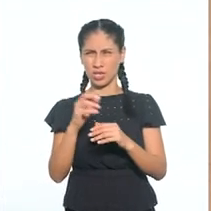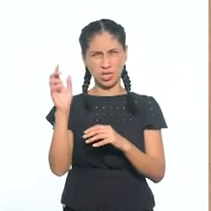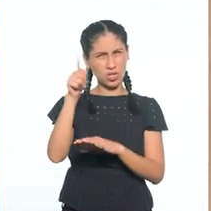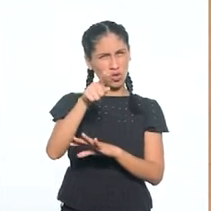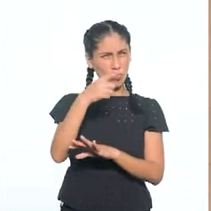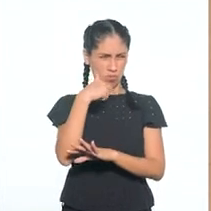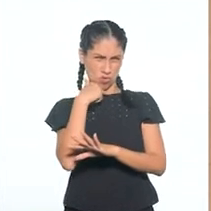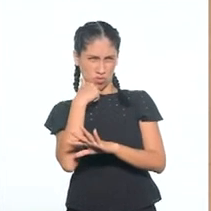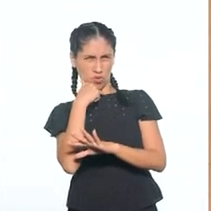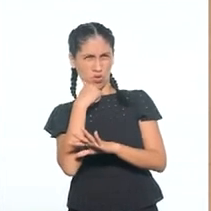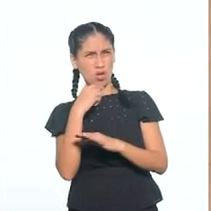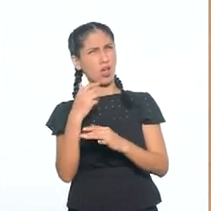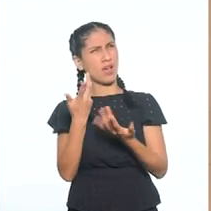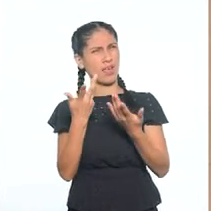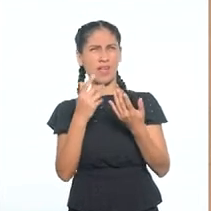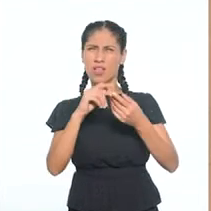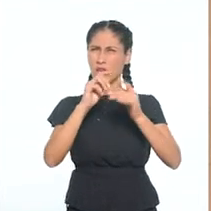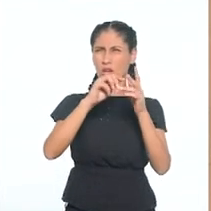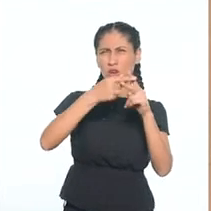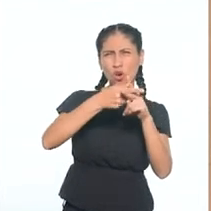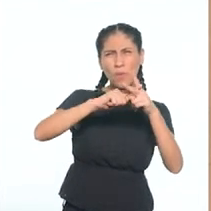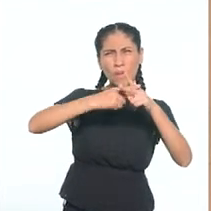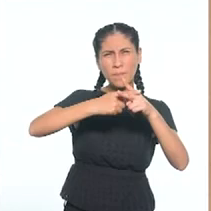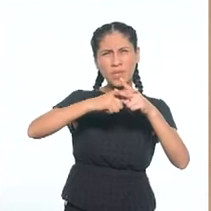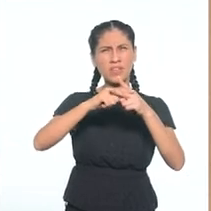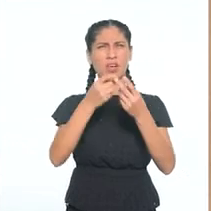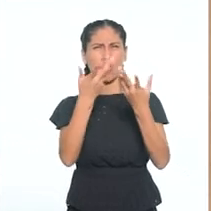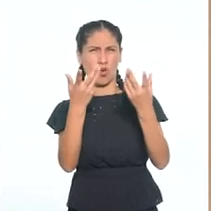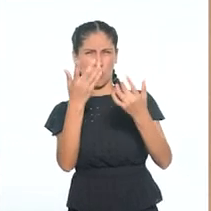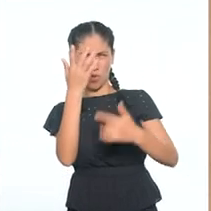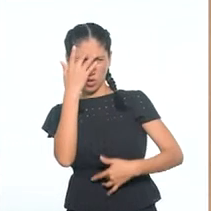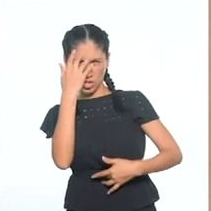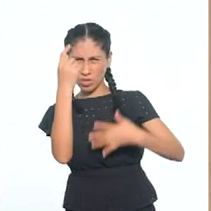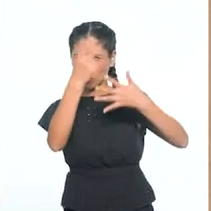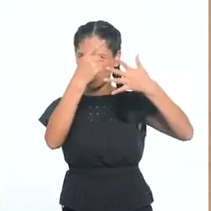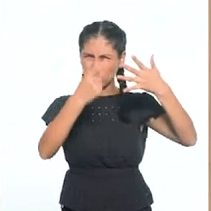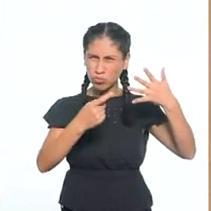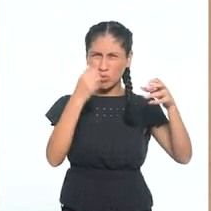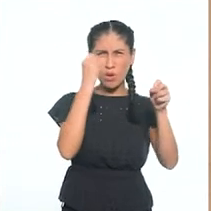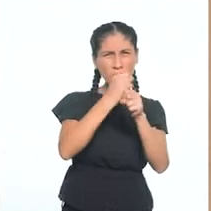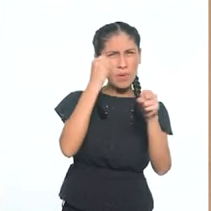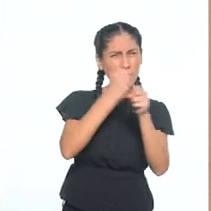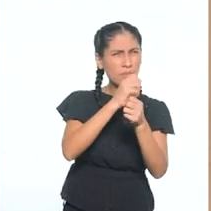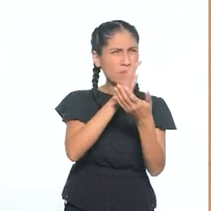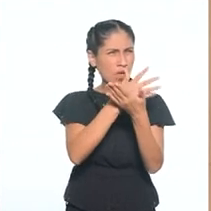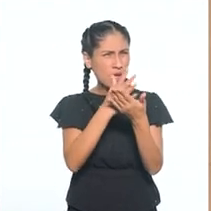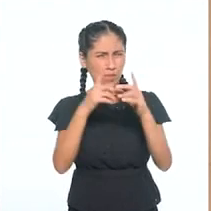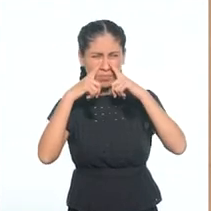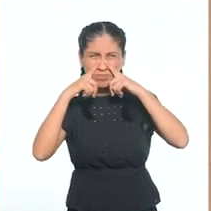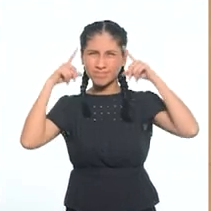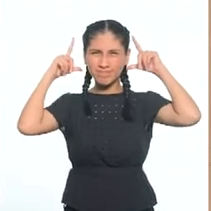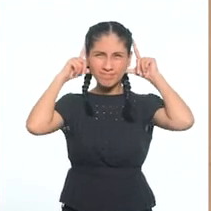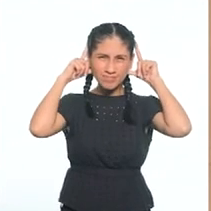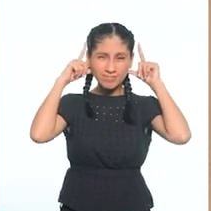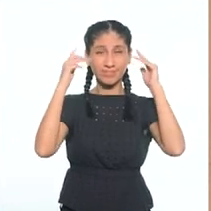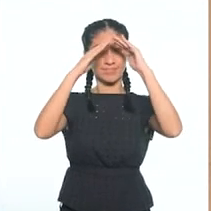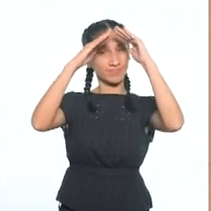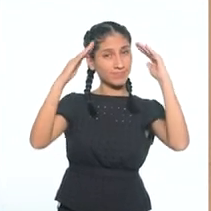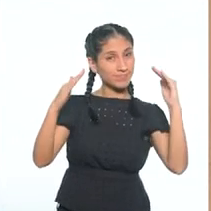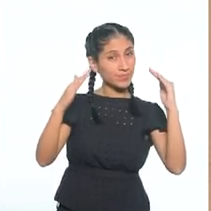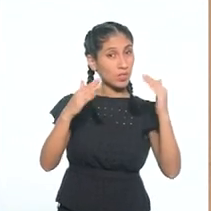de origen animal o humano cuarentena enfermedad desempleo planeta mascarilla